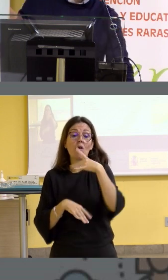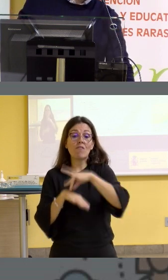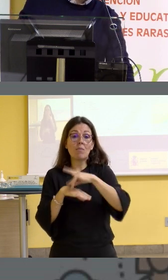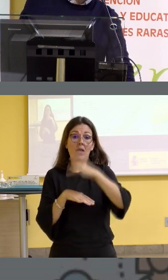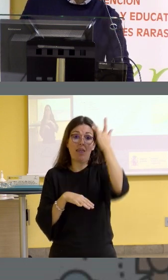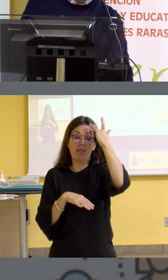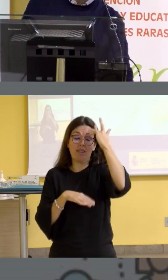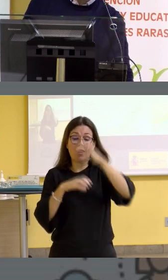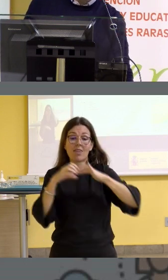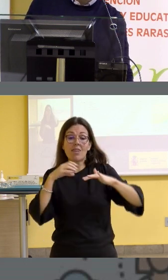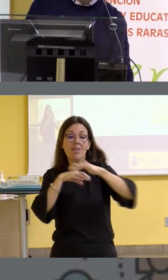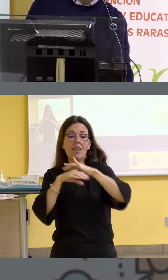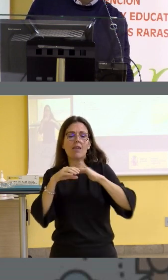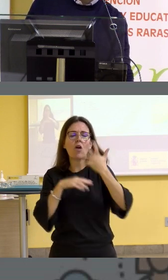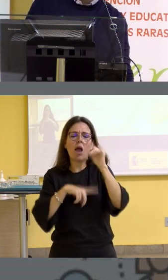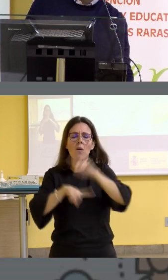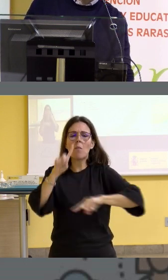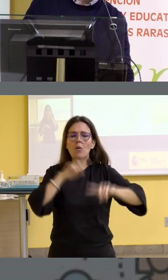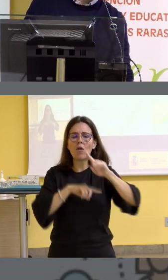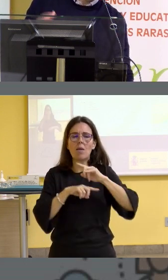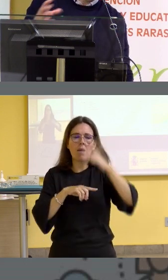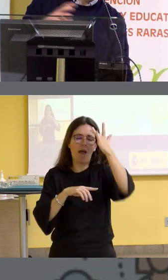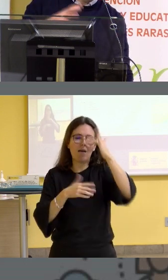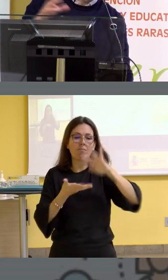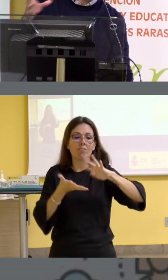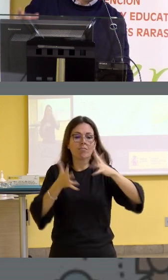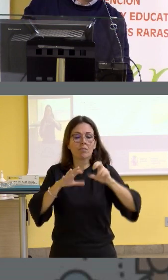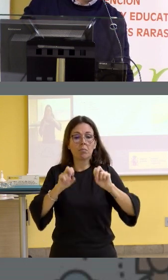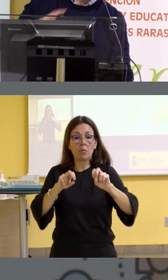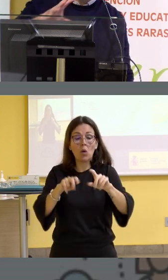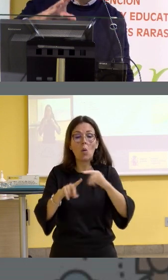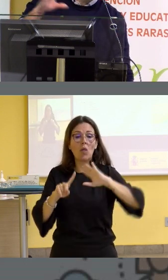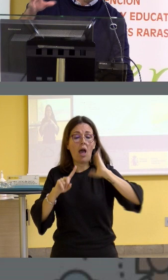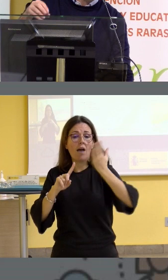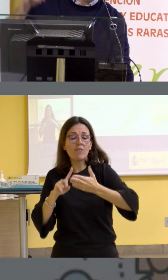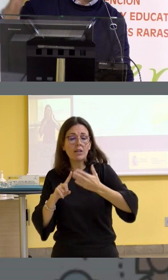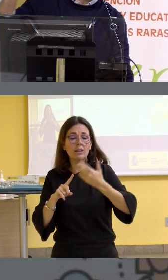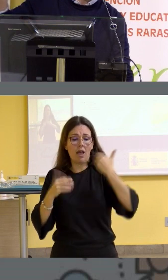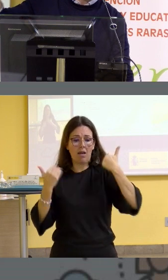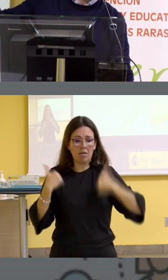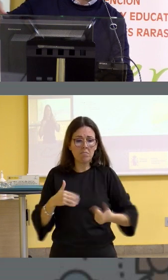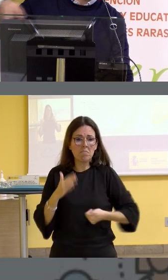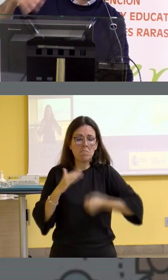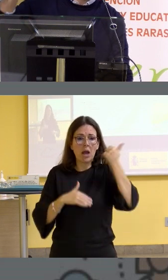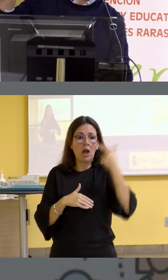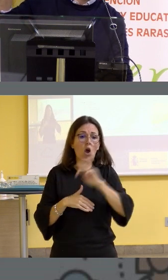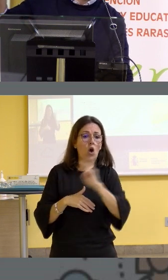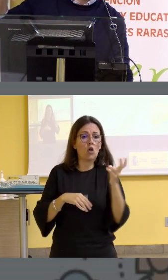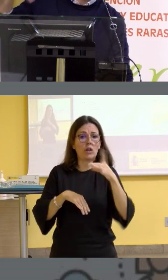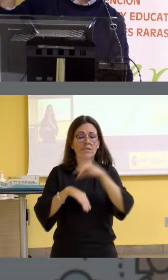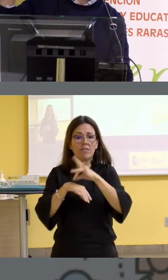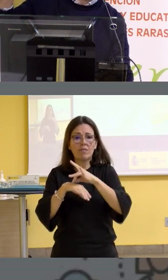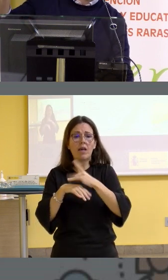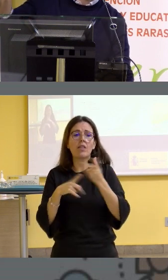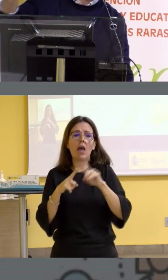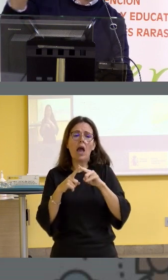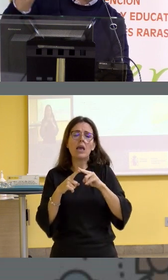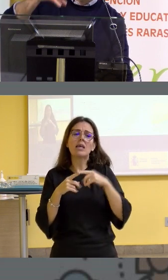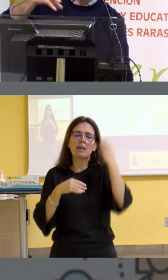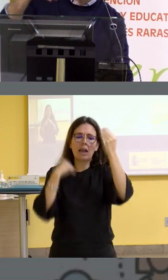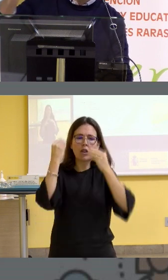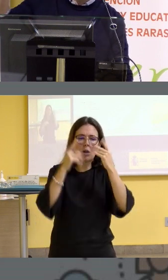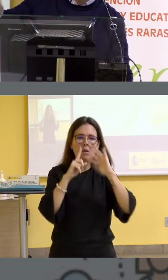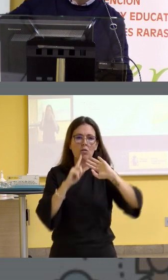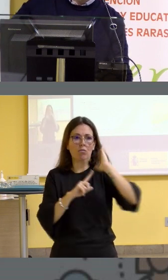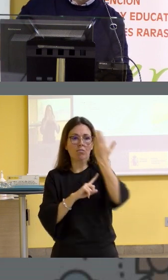asocian muchas de ellas trastornos cognitivos progresivos que pueden afectar a unos o a más dominios. Sabemos que en algunas enfermedades vemos mucho compromiso del razonamiento, otros